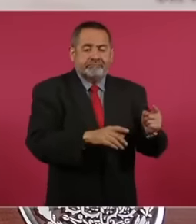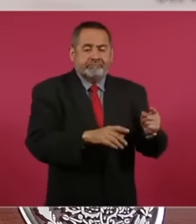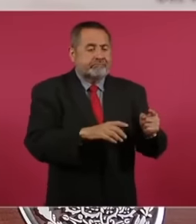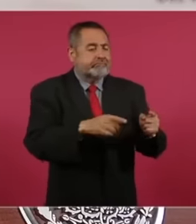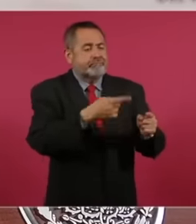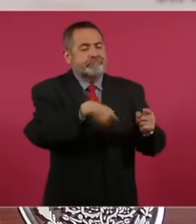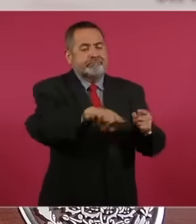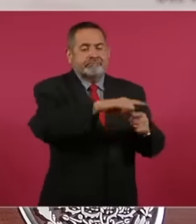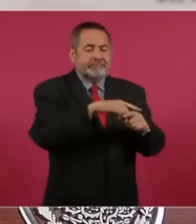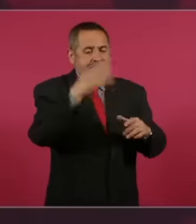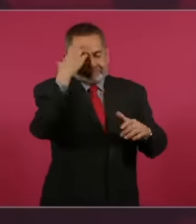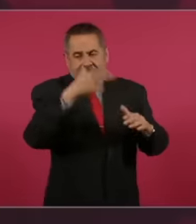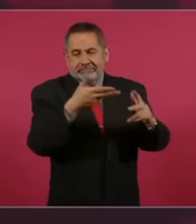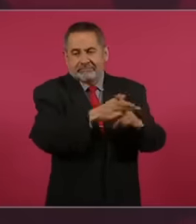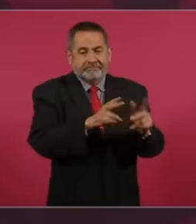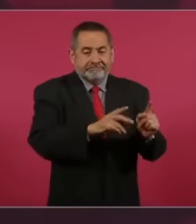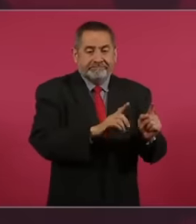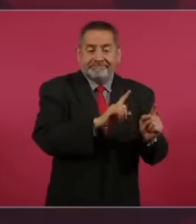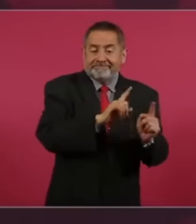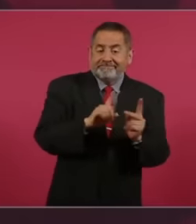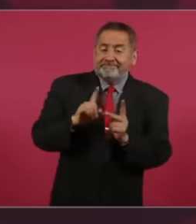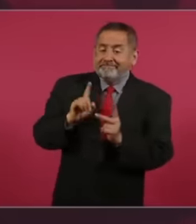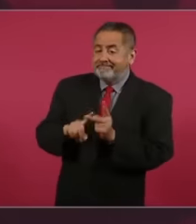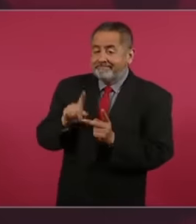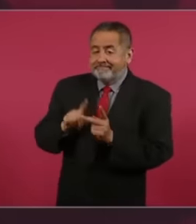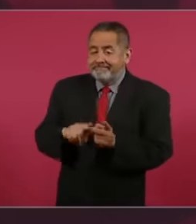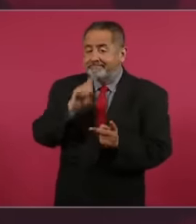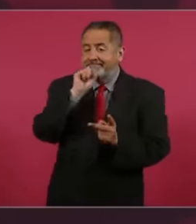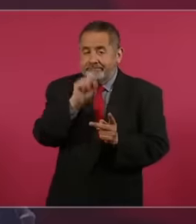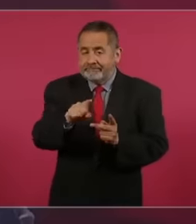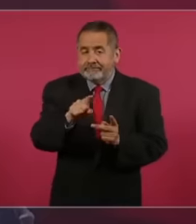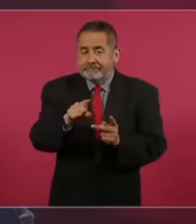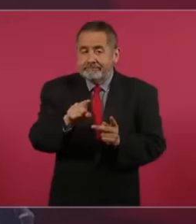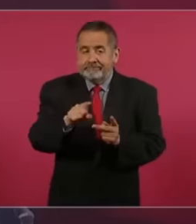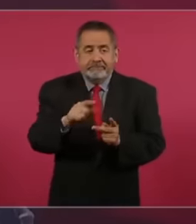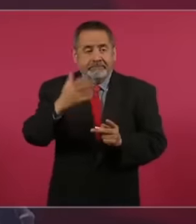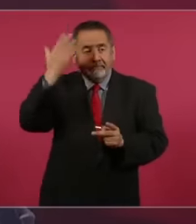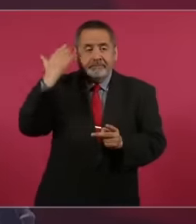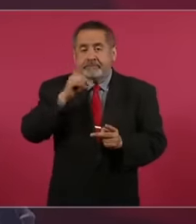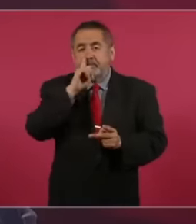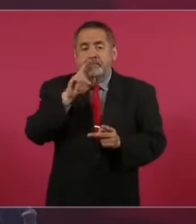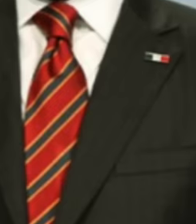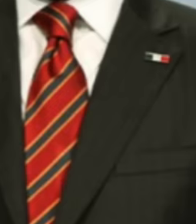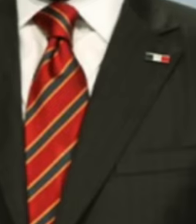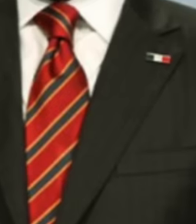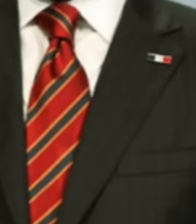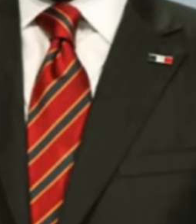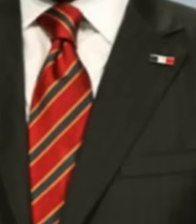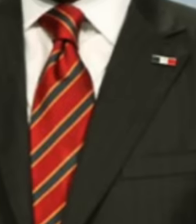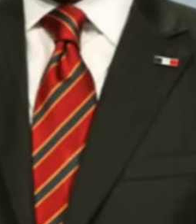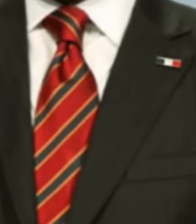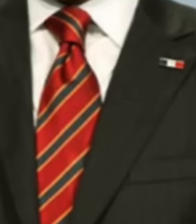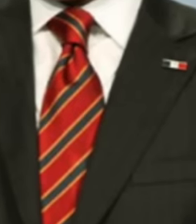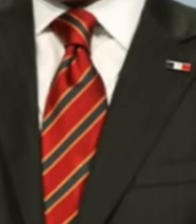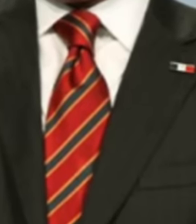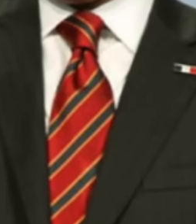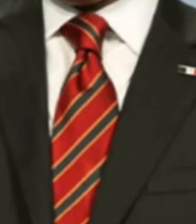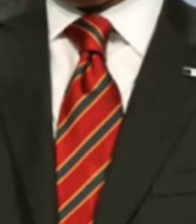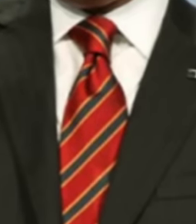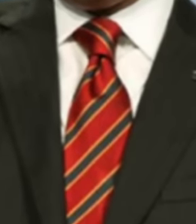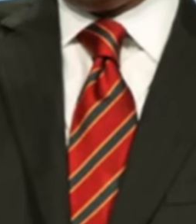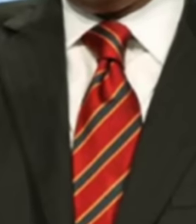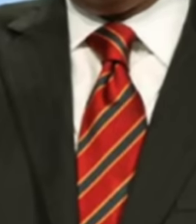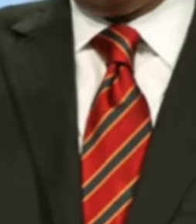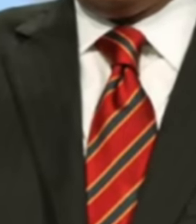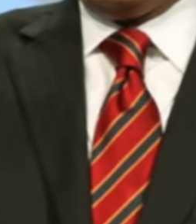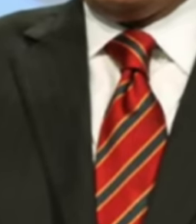criminal organizada, pero no se hablaba antes, ni se hacía nada en contra de la